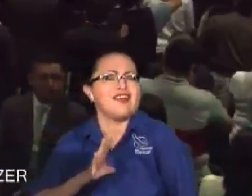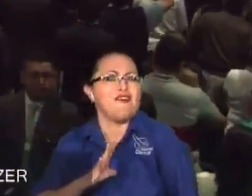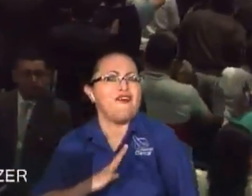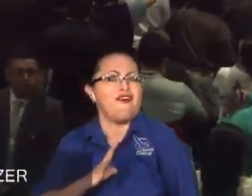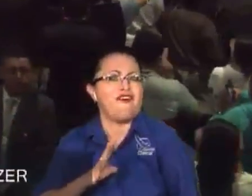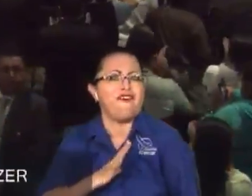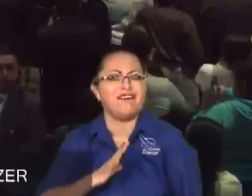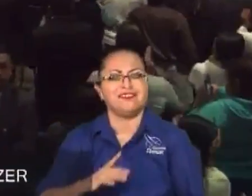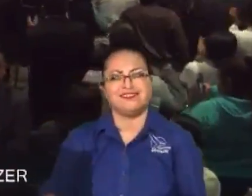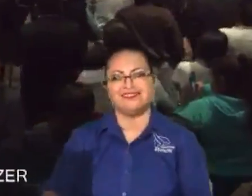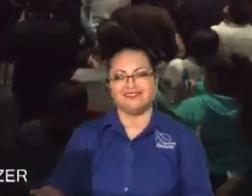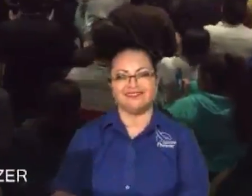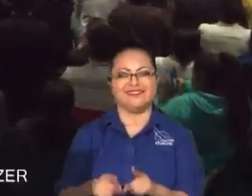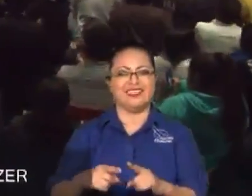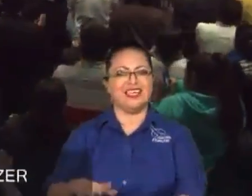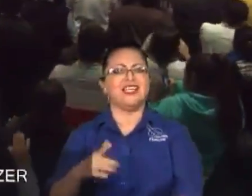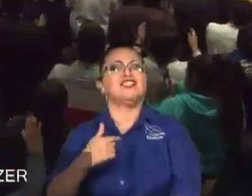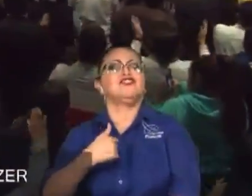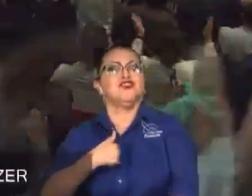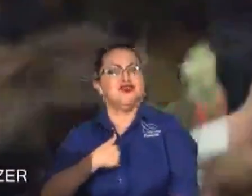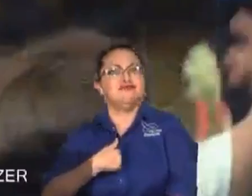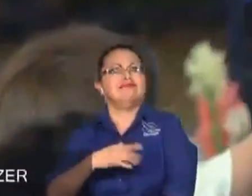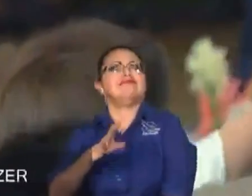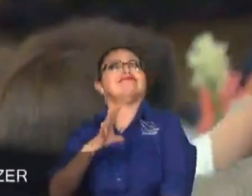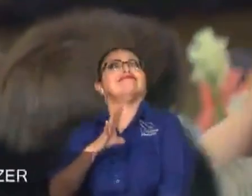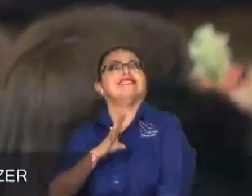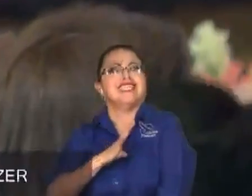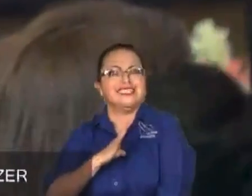¿Cuándo tenemos la unción? La tengo.